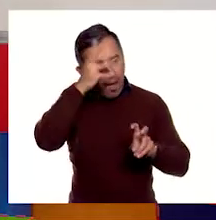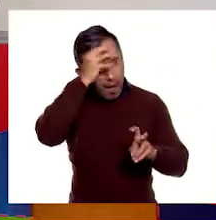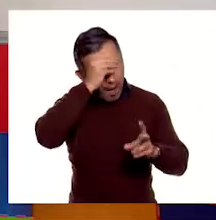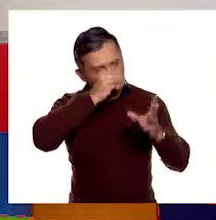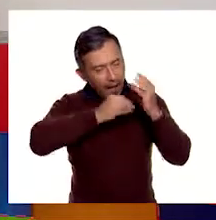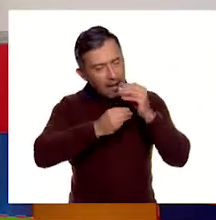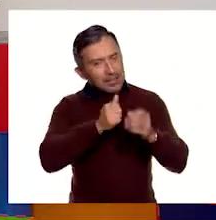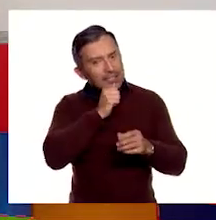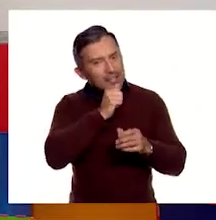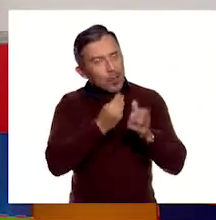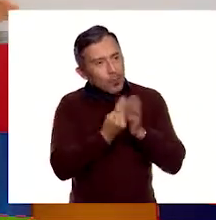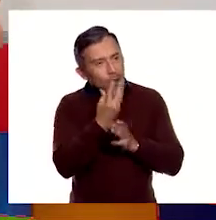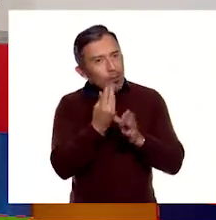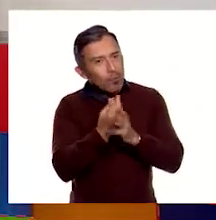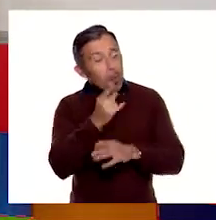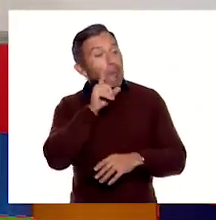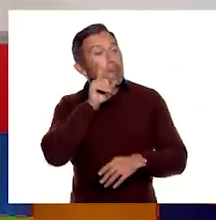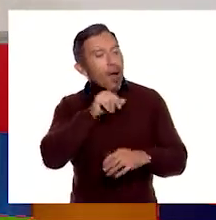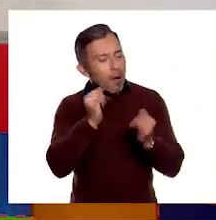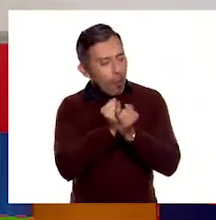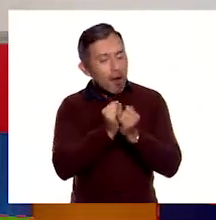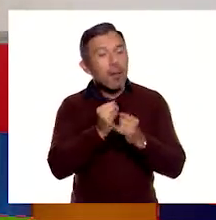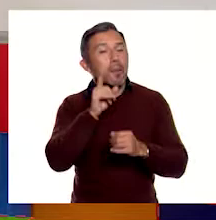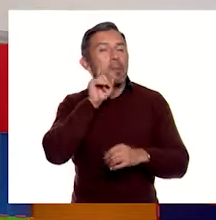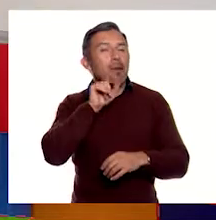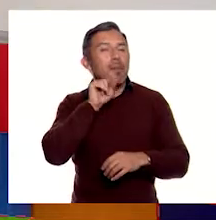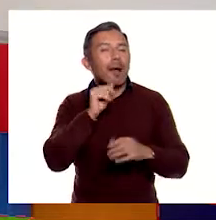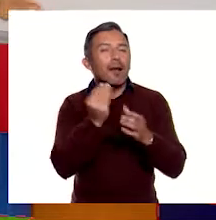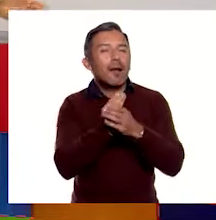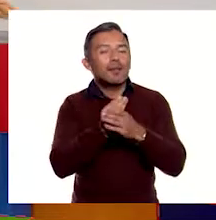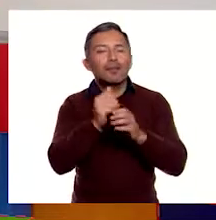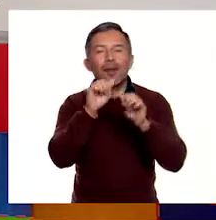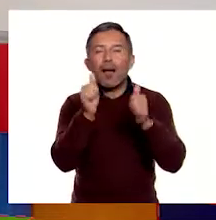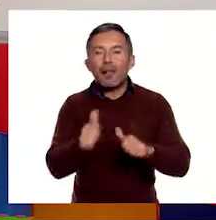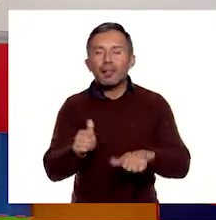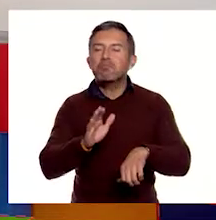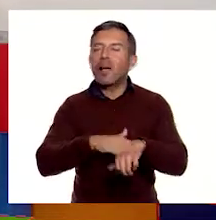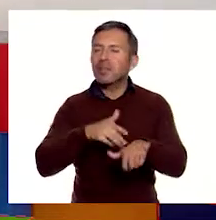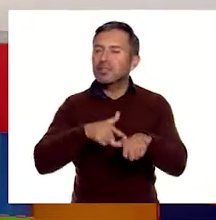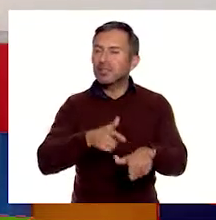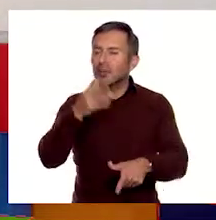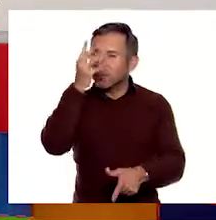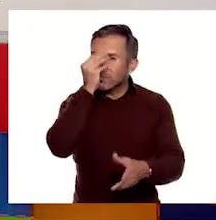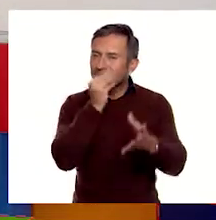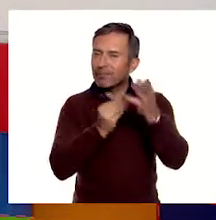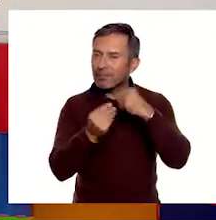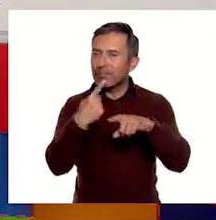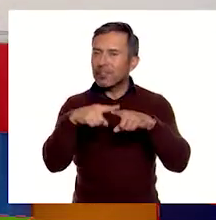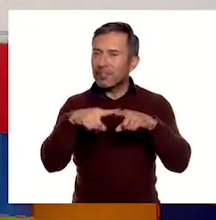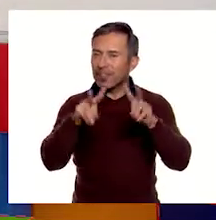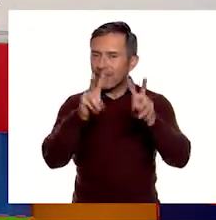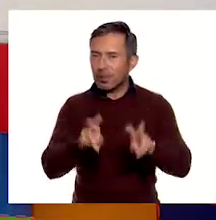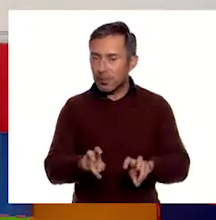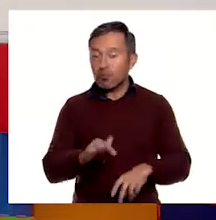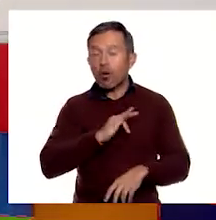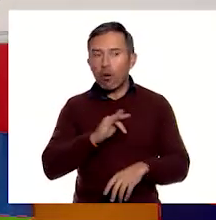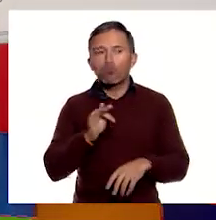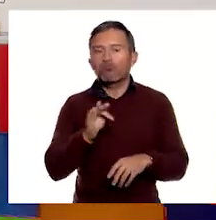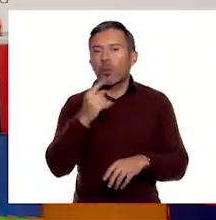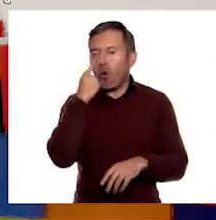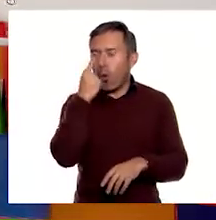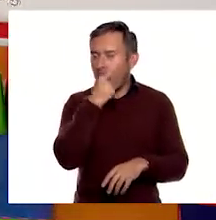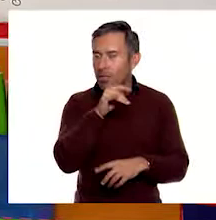también. Y las próximas clases de arte también vamos a traer cosas nuevas, ilusiones ópticas que ustedes van a poder hacer en casa. Y